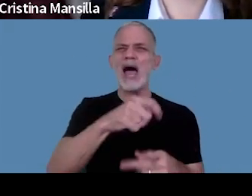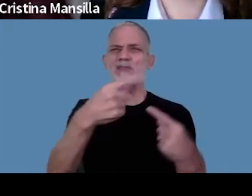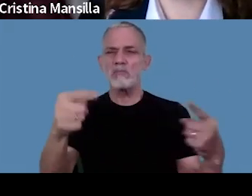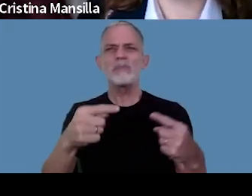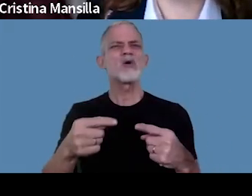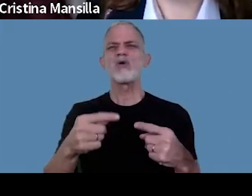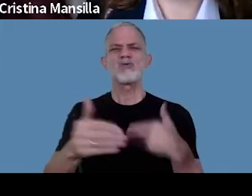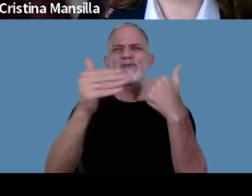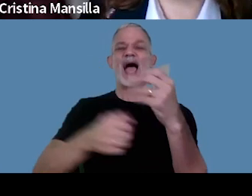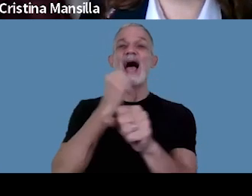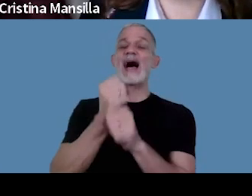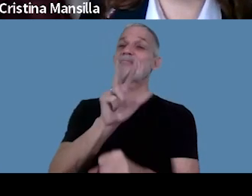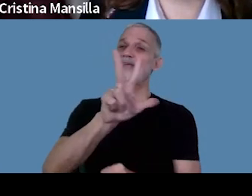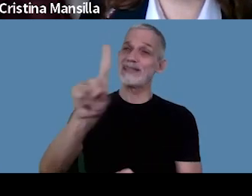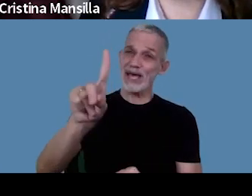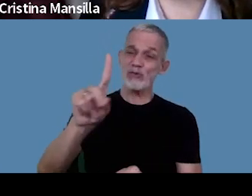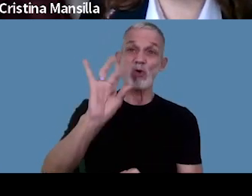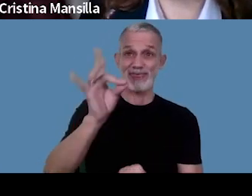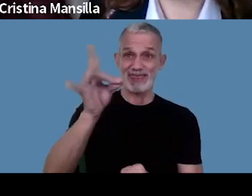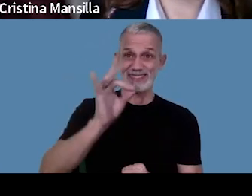hasta el 31 de diciembre de